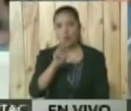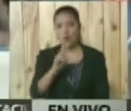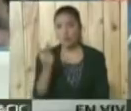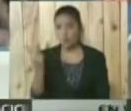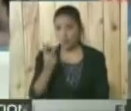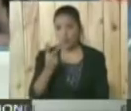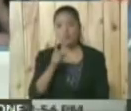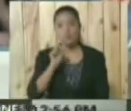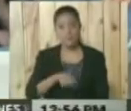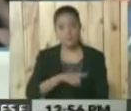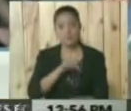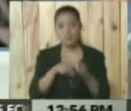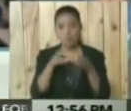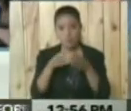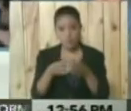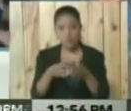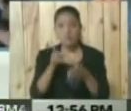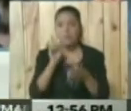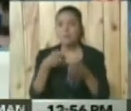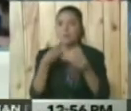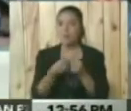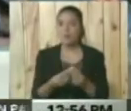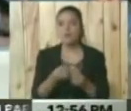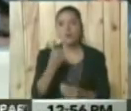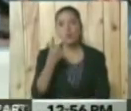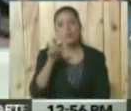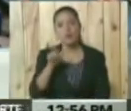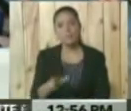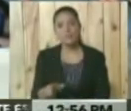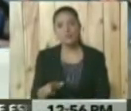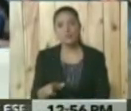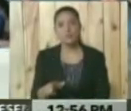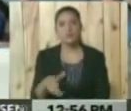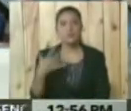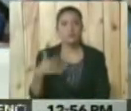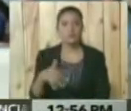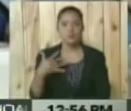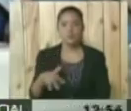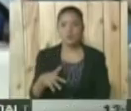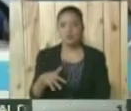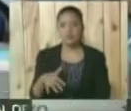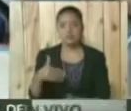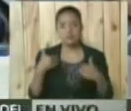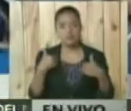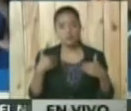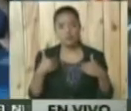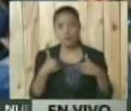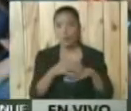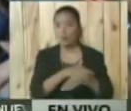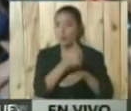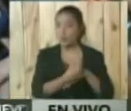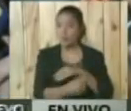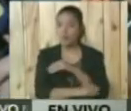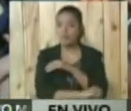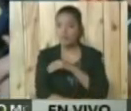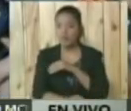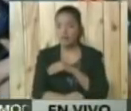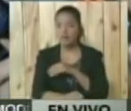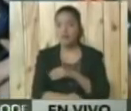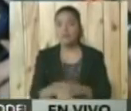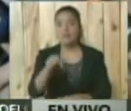Comisión. También me acompaña una de las víctimas del más gigantesco fraude que se haya cometido en la historia